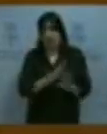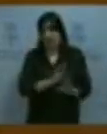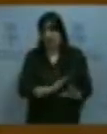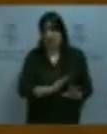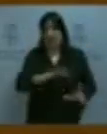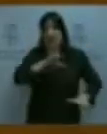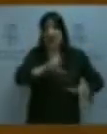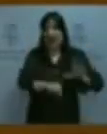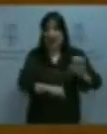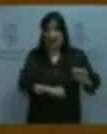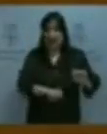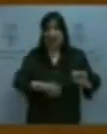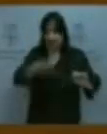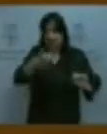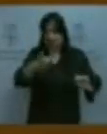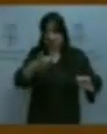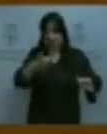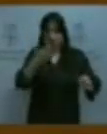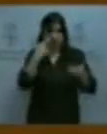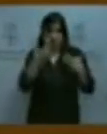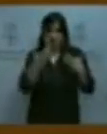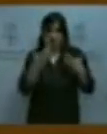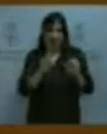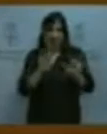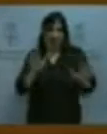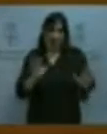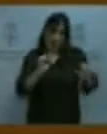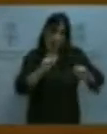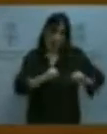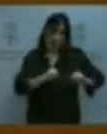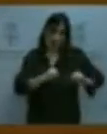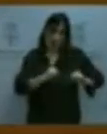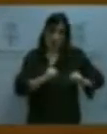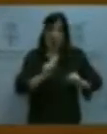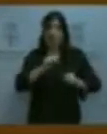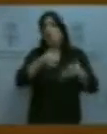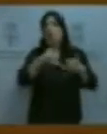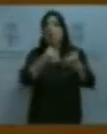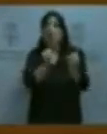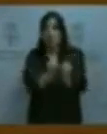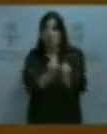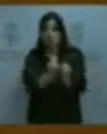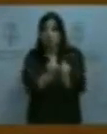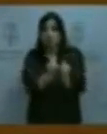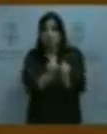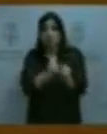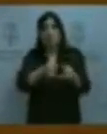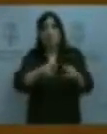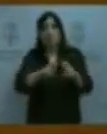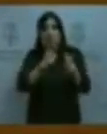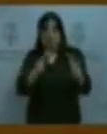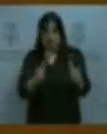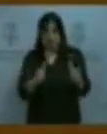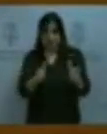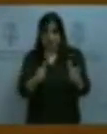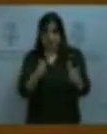estaremos de acuerdo, que hay más municipios, más núcleos de población, más parroquias donde hay más ataques, donde